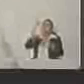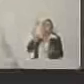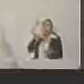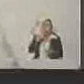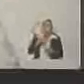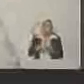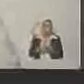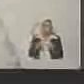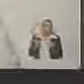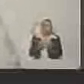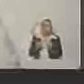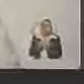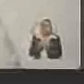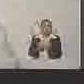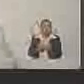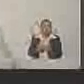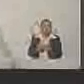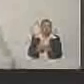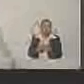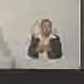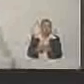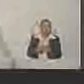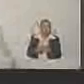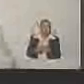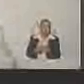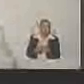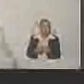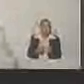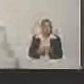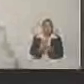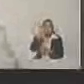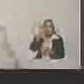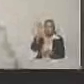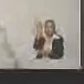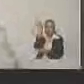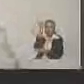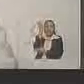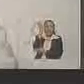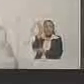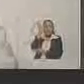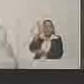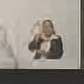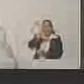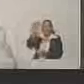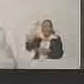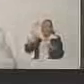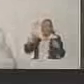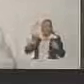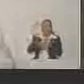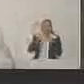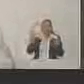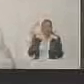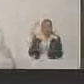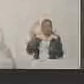Estaremos viendo también una modernización de áreas libres, así como luminarias con tecnología LED. Muchas